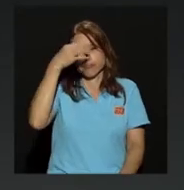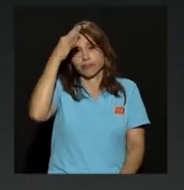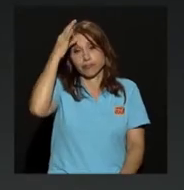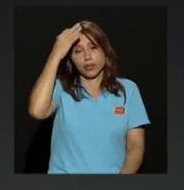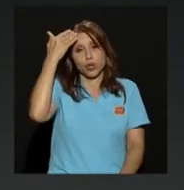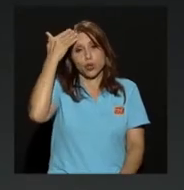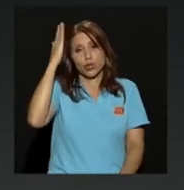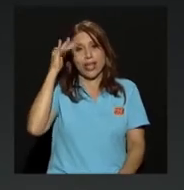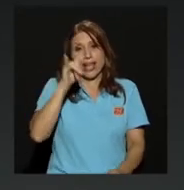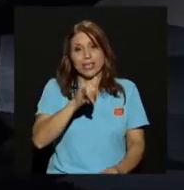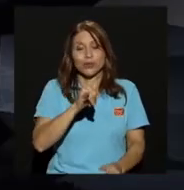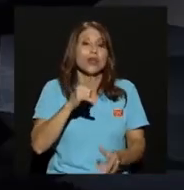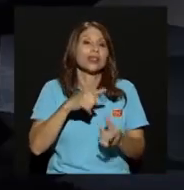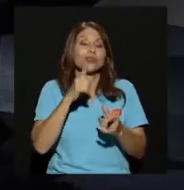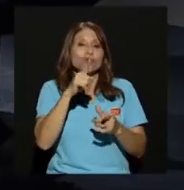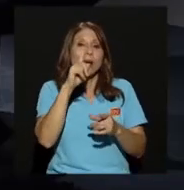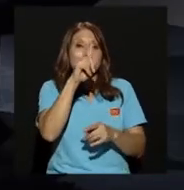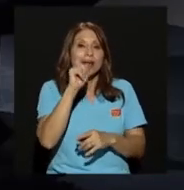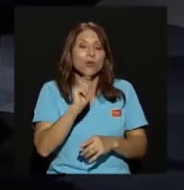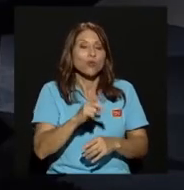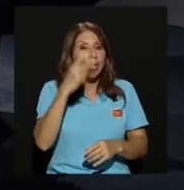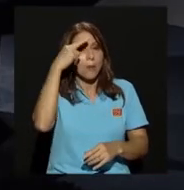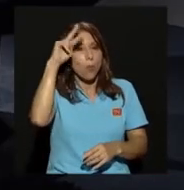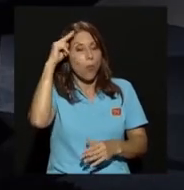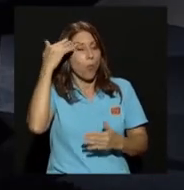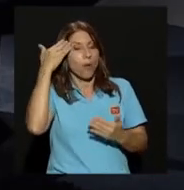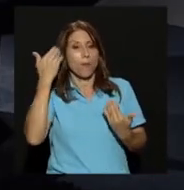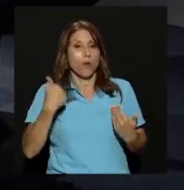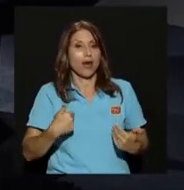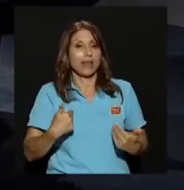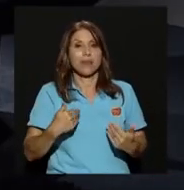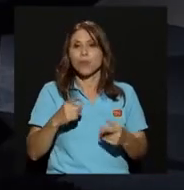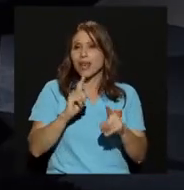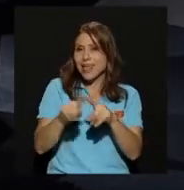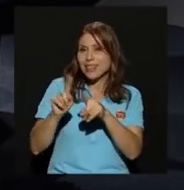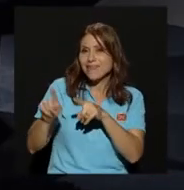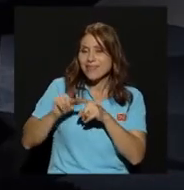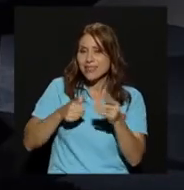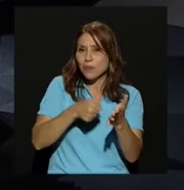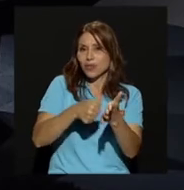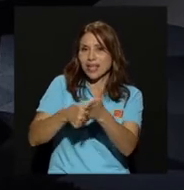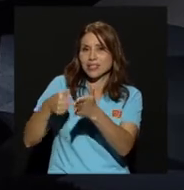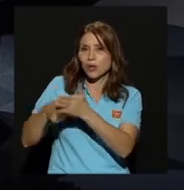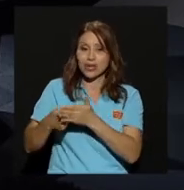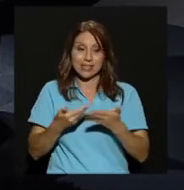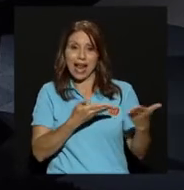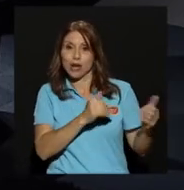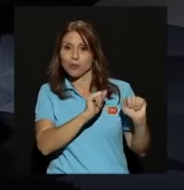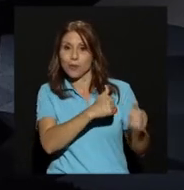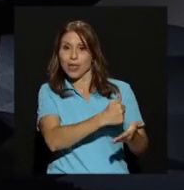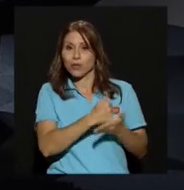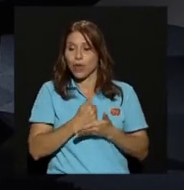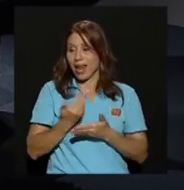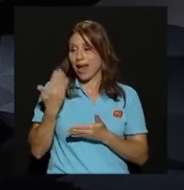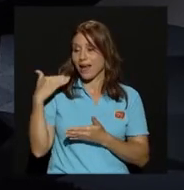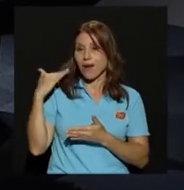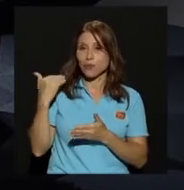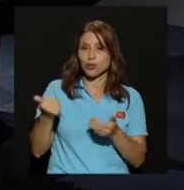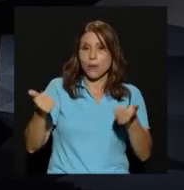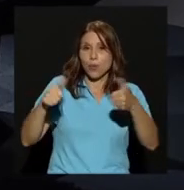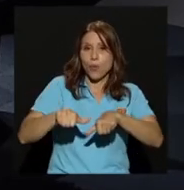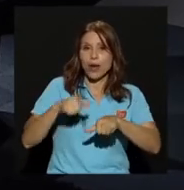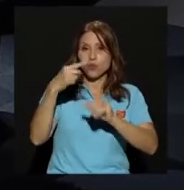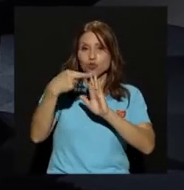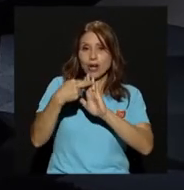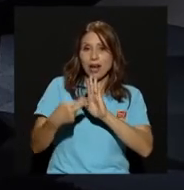muy, muy bueno, de ignorante. Bueno, hay de todo tipo de votaciones. Carlos me puede ayudar, ¿verdad? Acabamos de aprobar un reglamento del Consejo